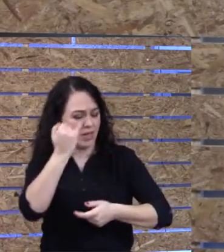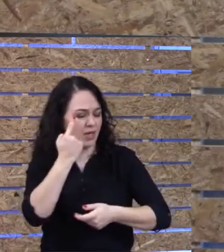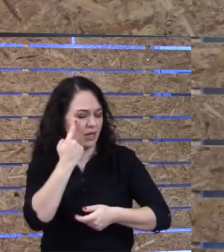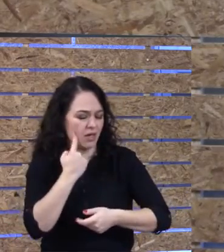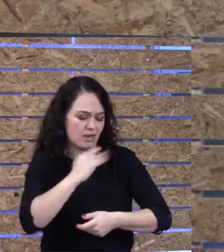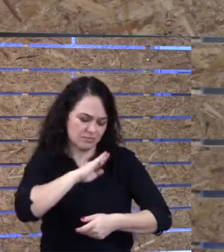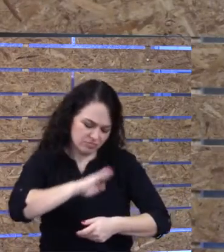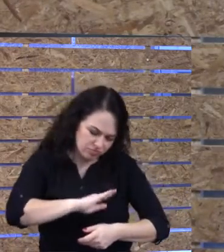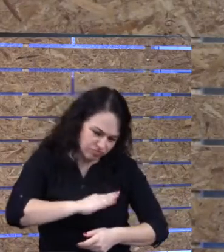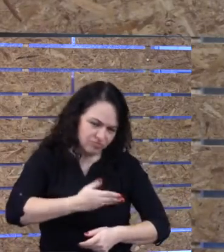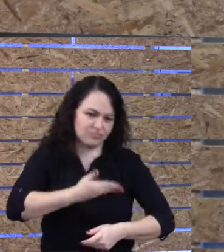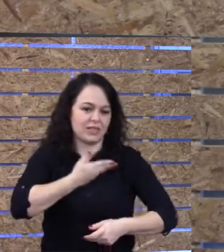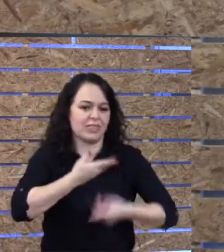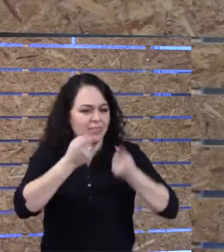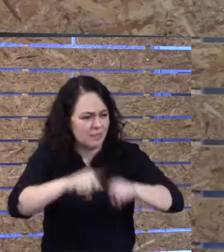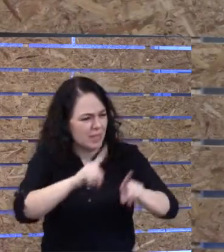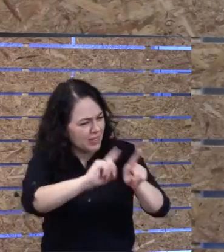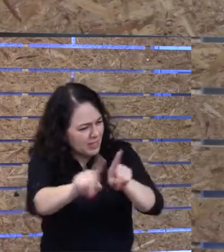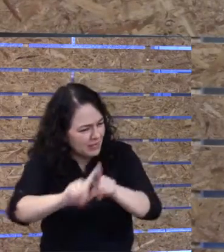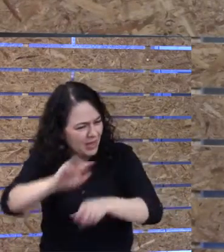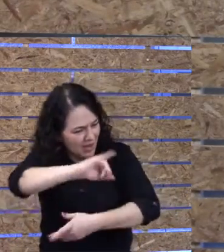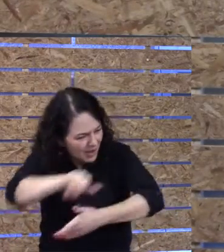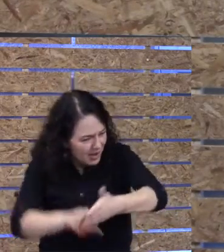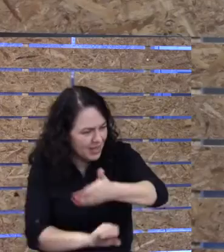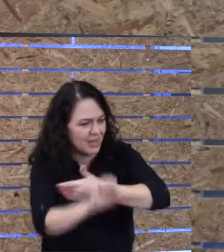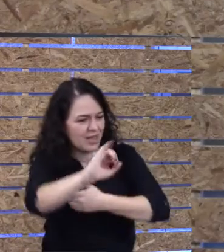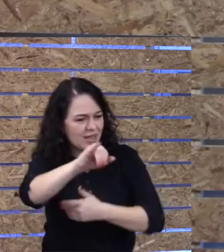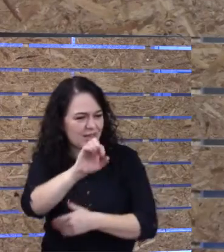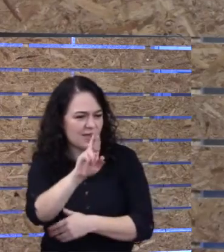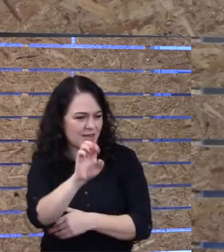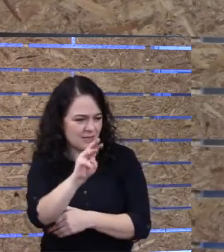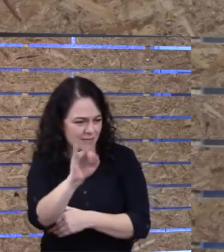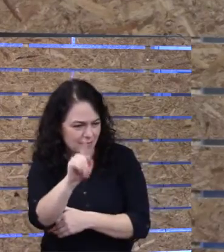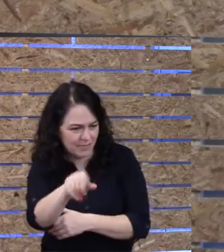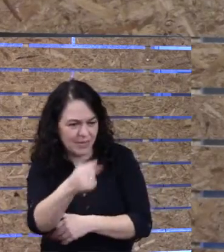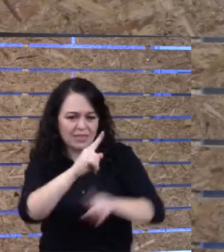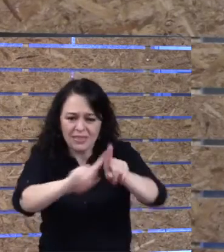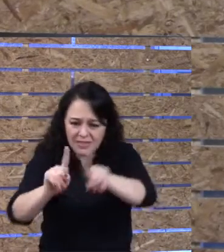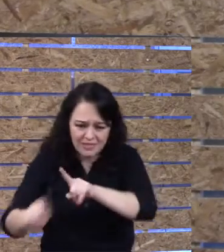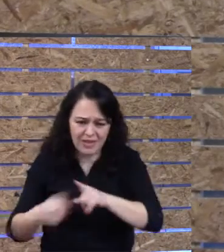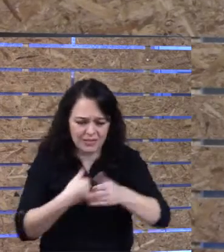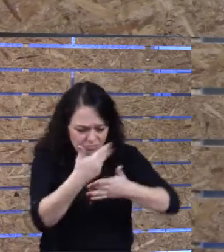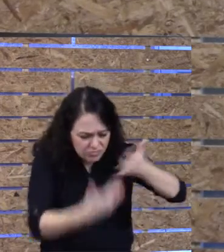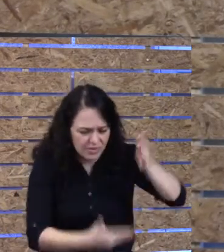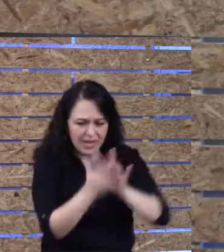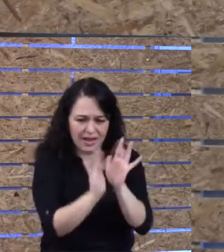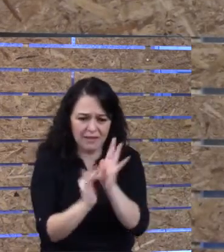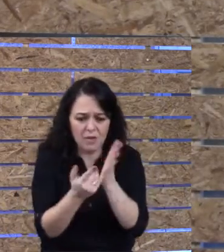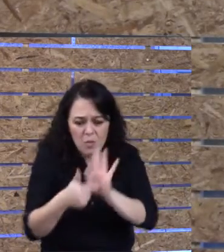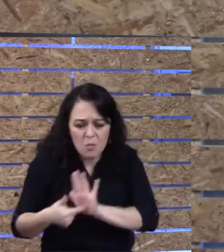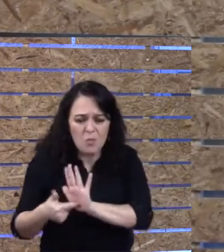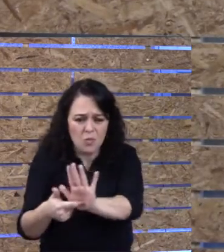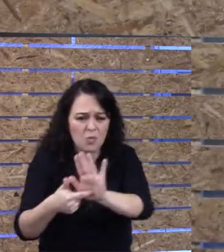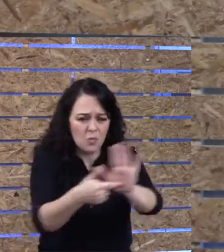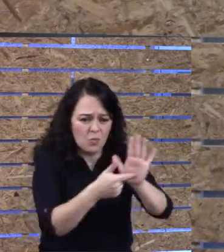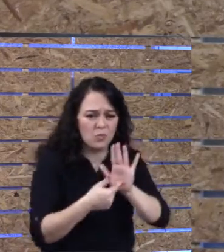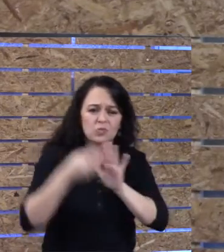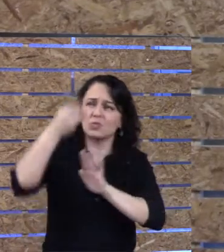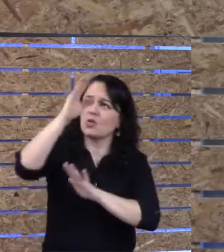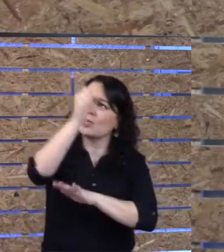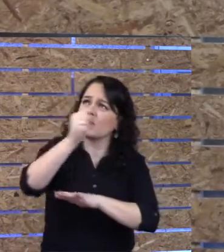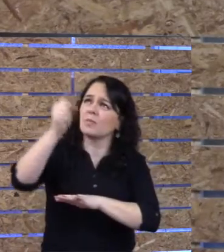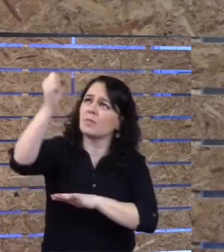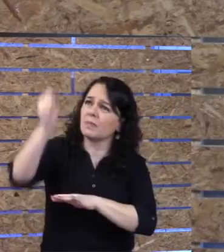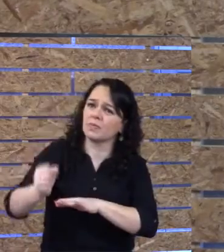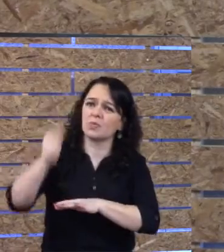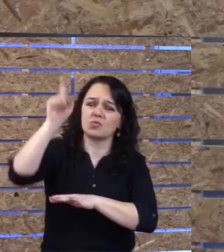decirnos: Dios nos comprende así. Esa es una metáfora fundamental para comprendernos a nosotros. Bueno, el